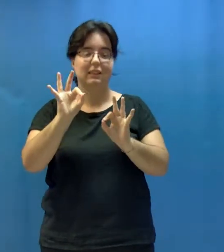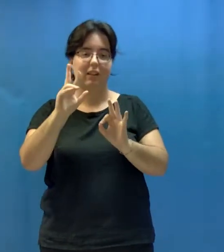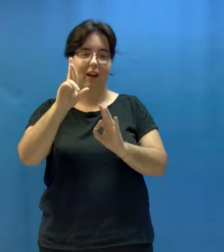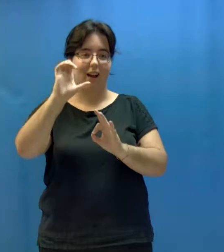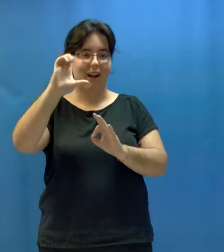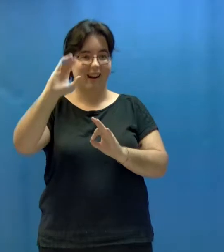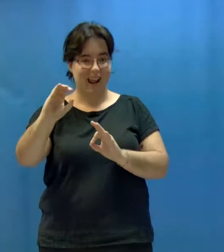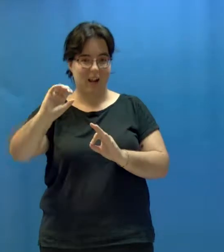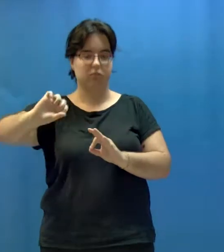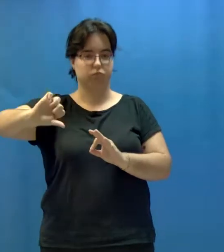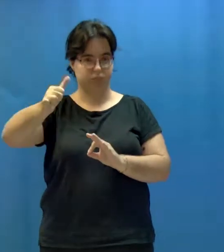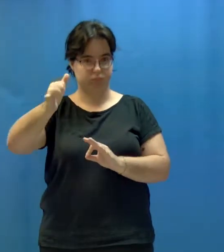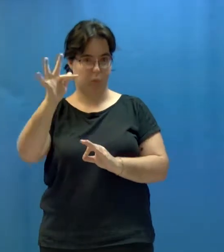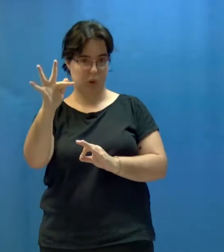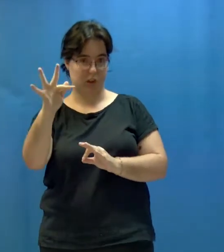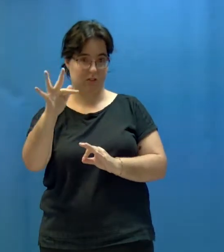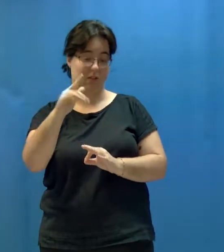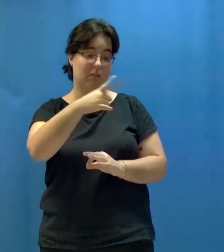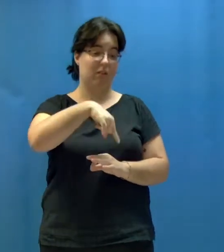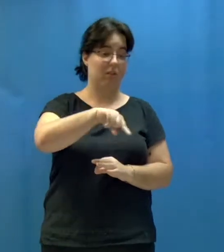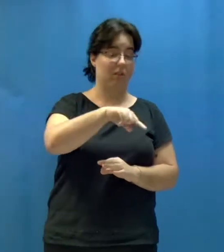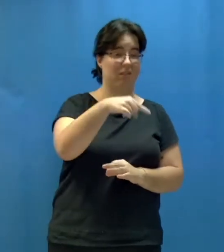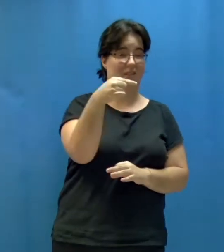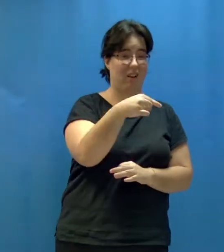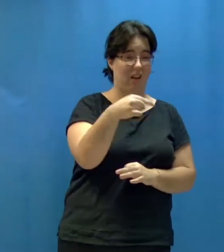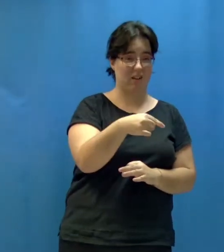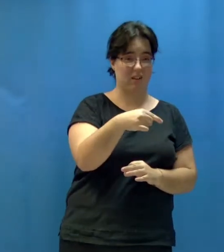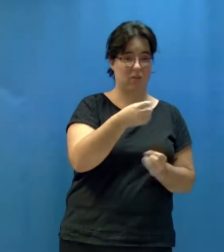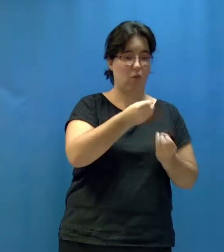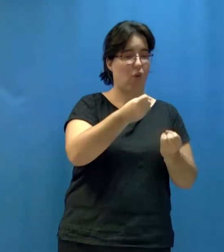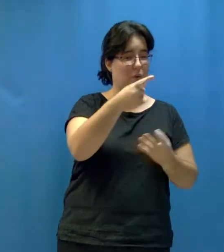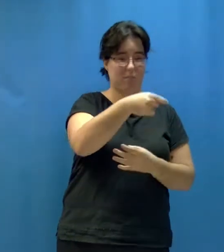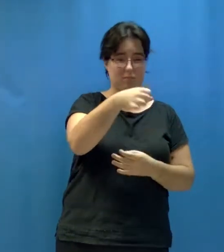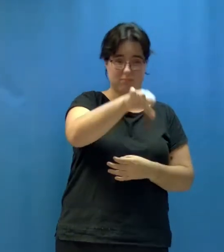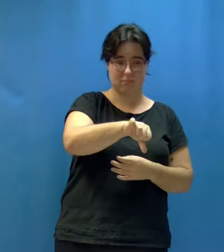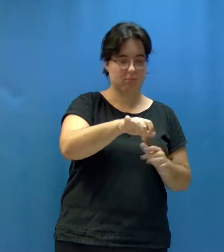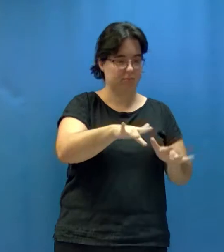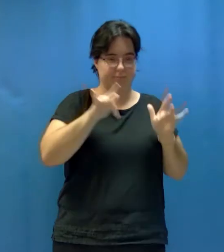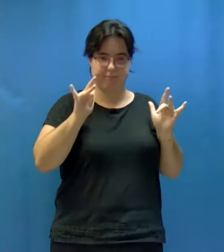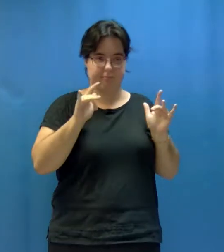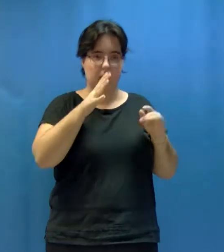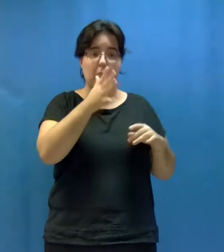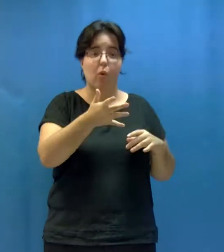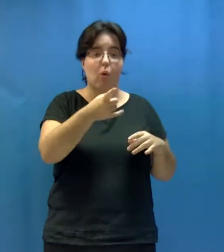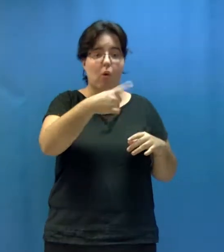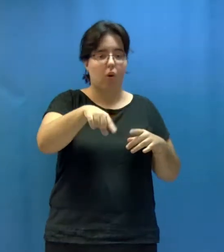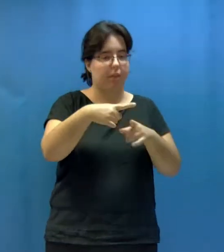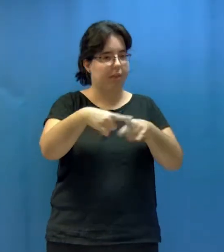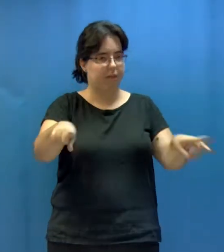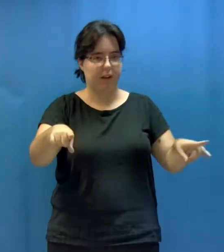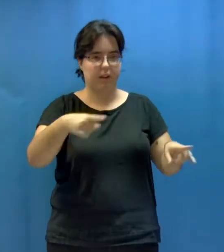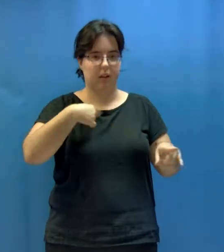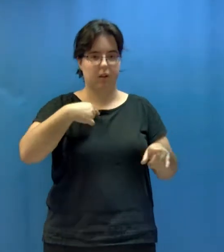intervención. Y nos abstendremos en los REC que cuentan con un informe desfavorable. porque a diferencia de ustedes, somos una